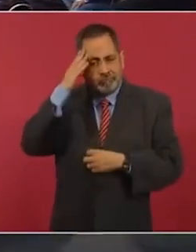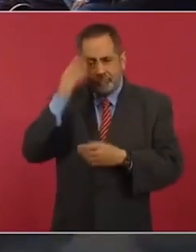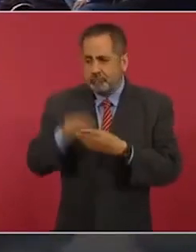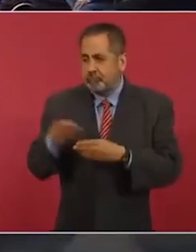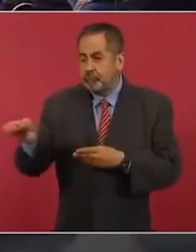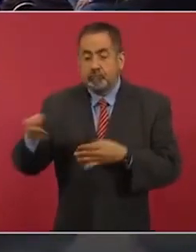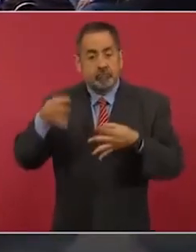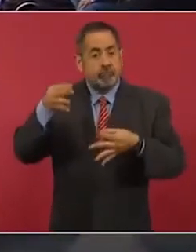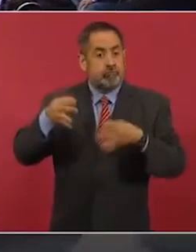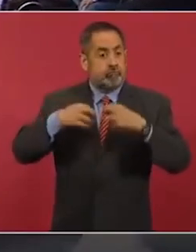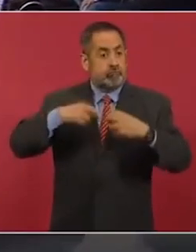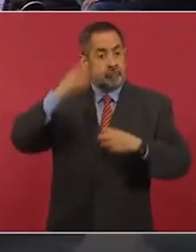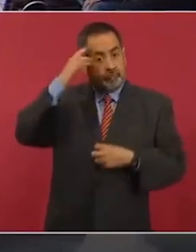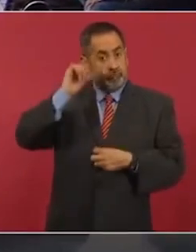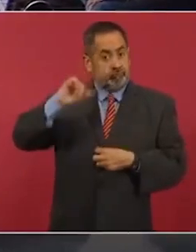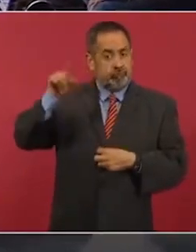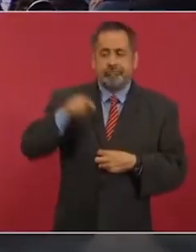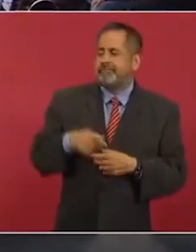a ministros,